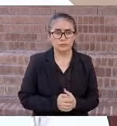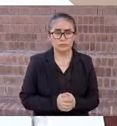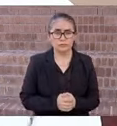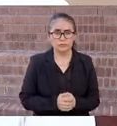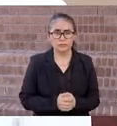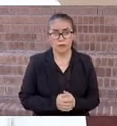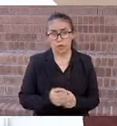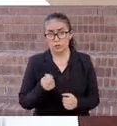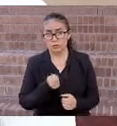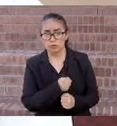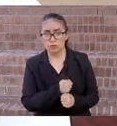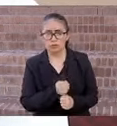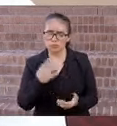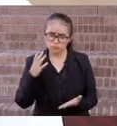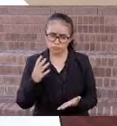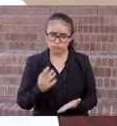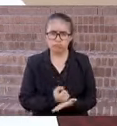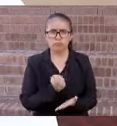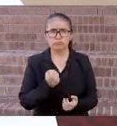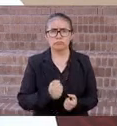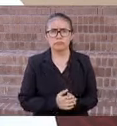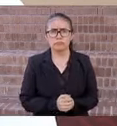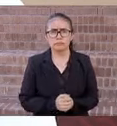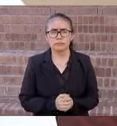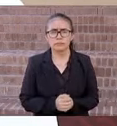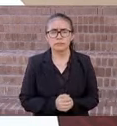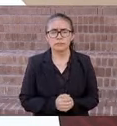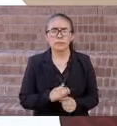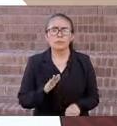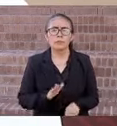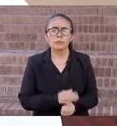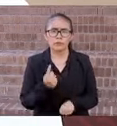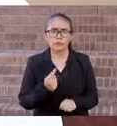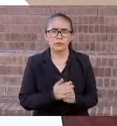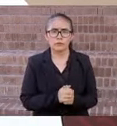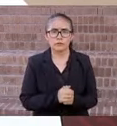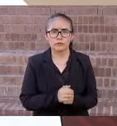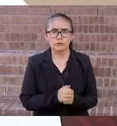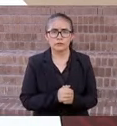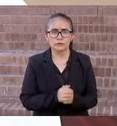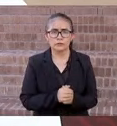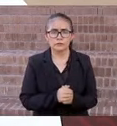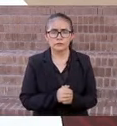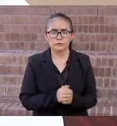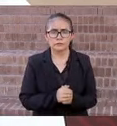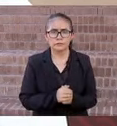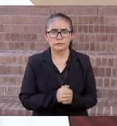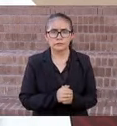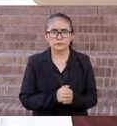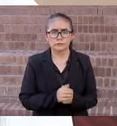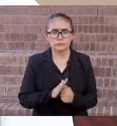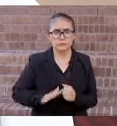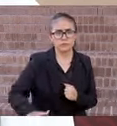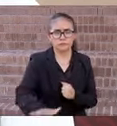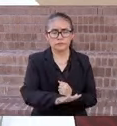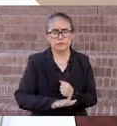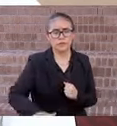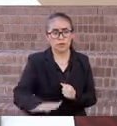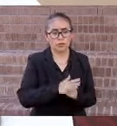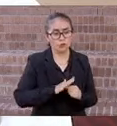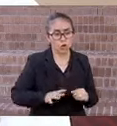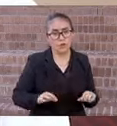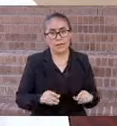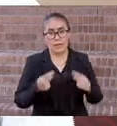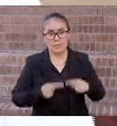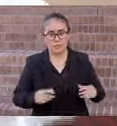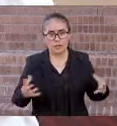nosotros lo logramos porque las fuerzas progresistas se unieron